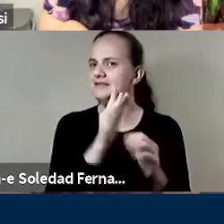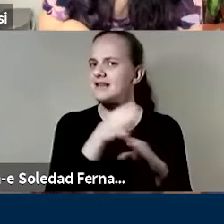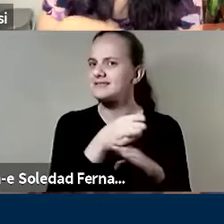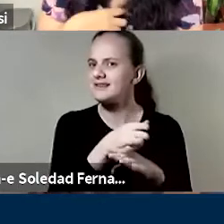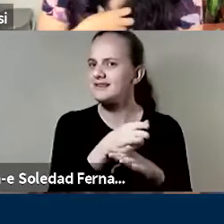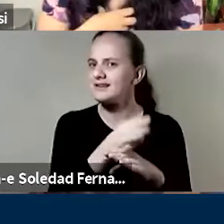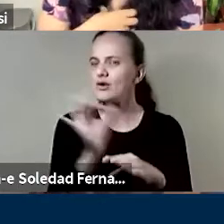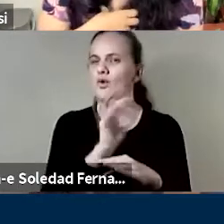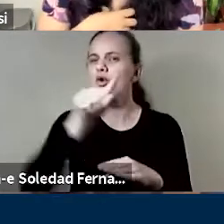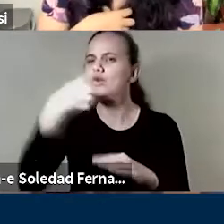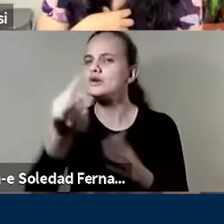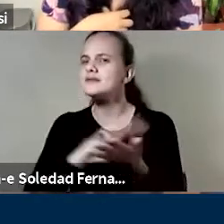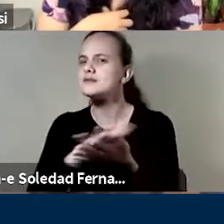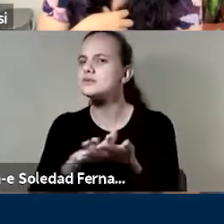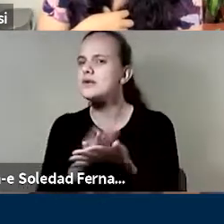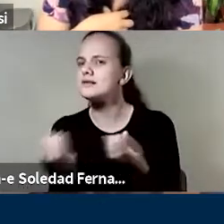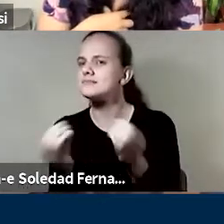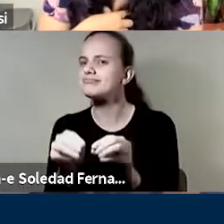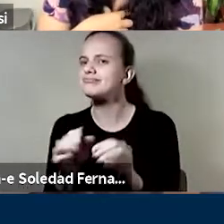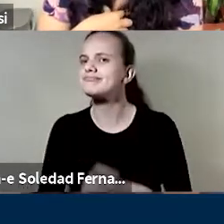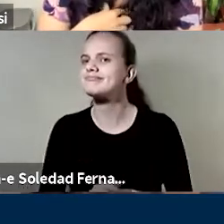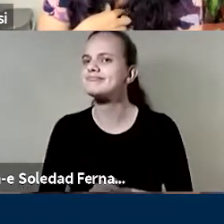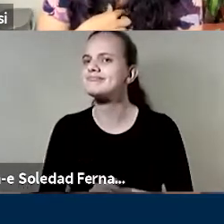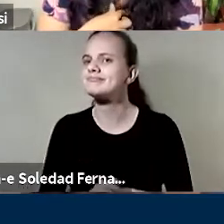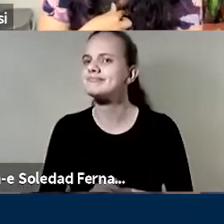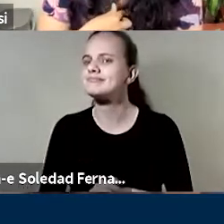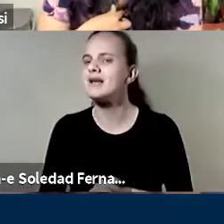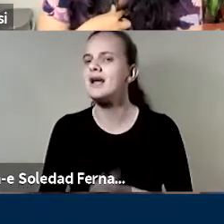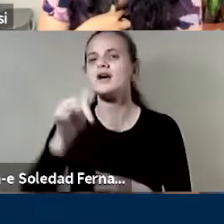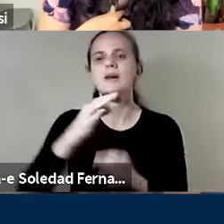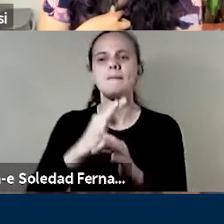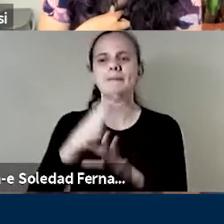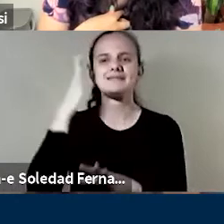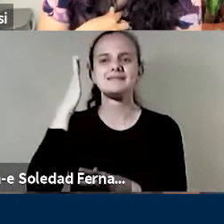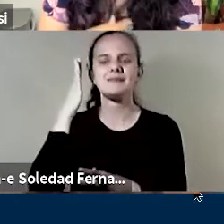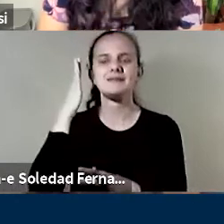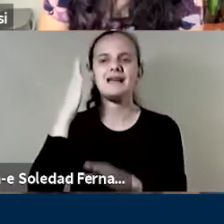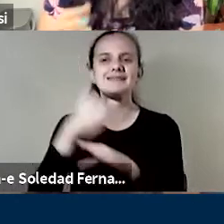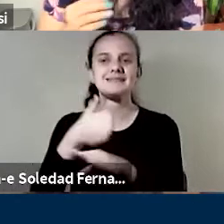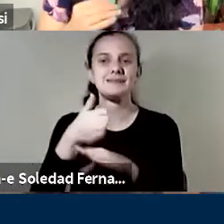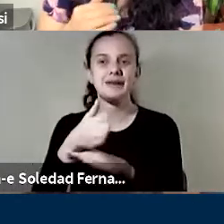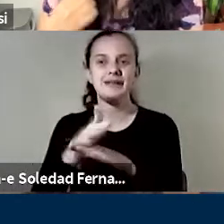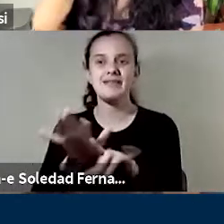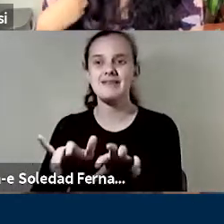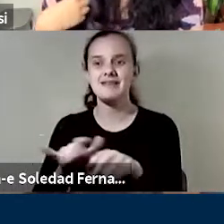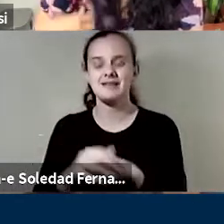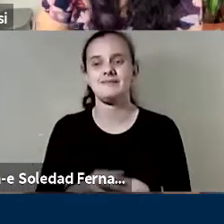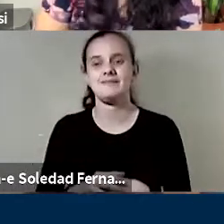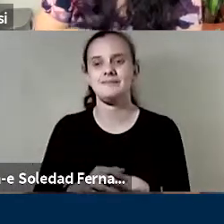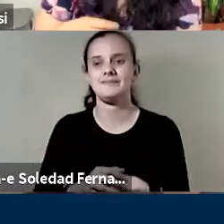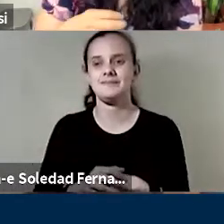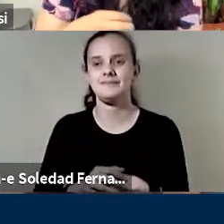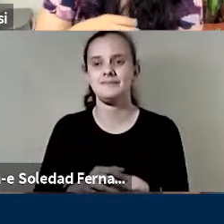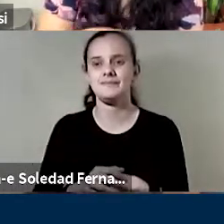funcional, para ellos solamente es difícil acceder, ¿o qué pasa en otras situaciones? Ahora vamos a meternos de lleno